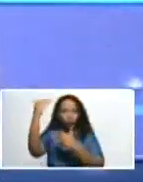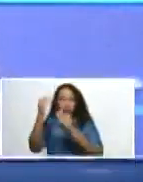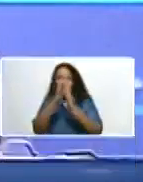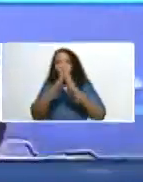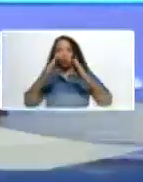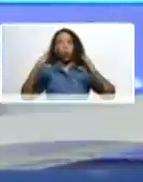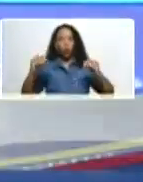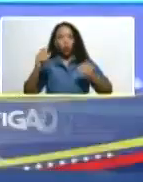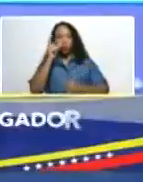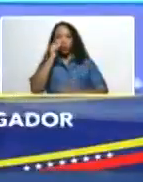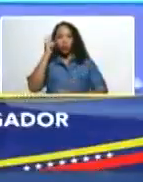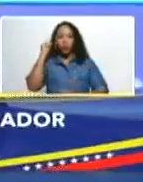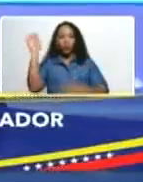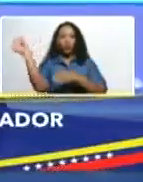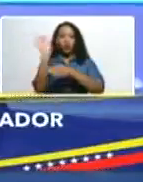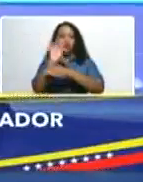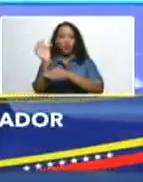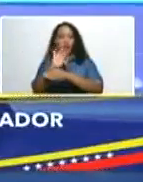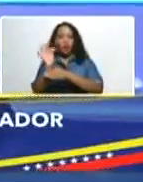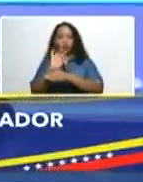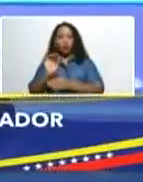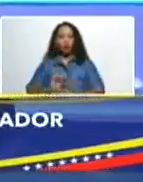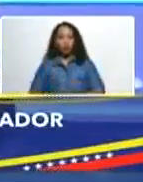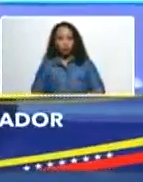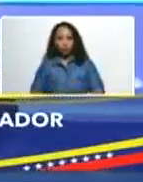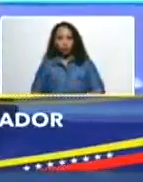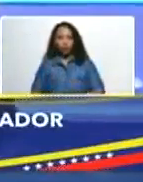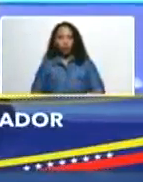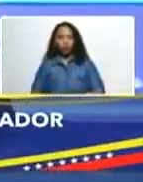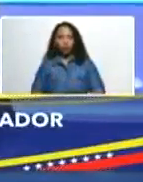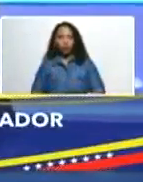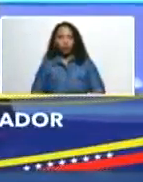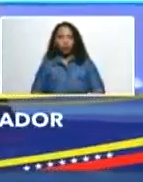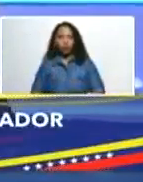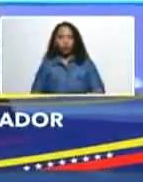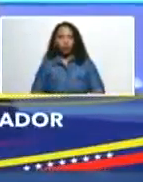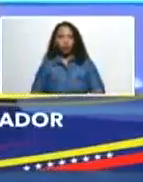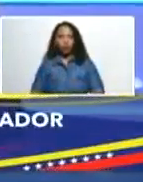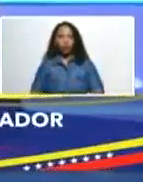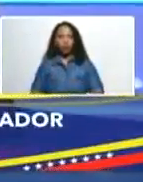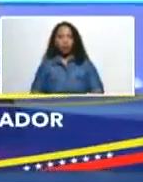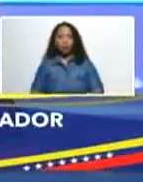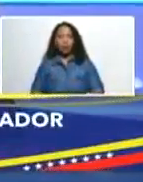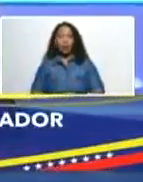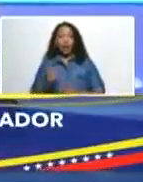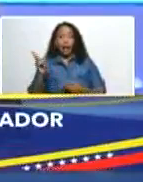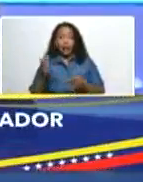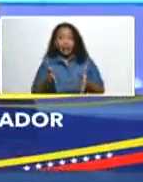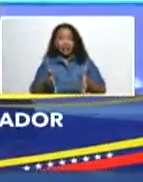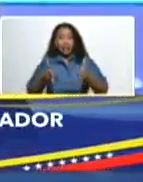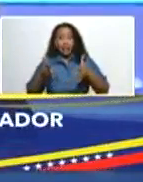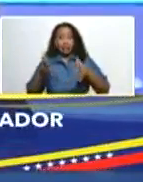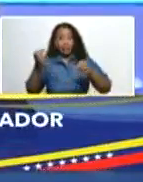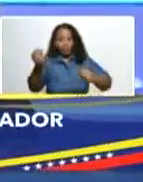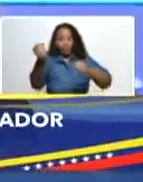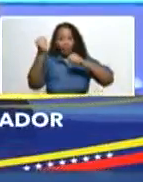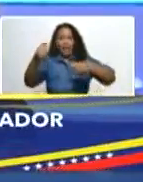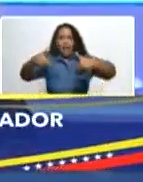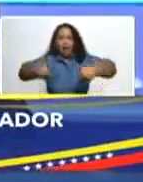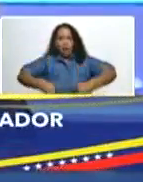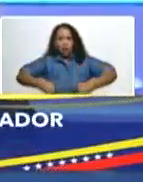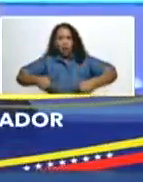todos los funcionarios y a todas las funcionarias que se han ganado con su esfuerzo